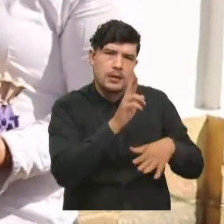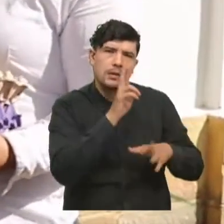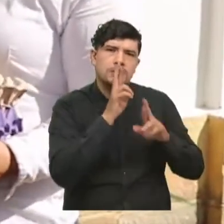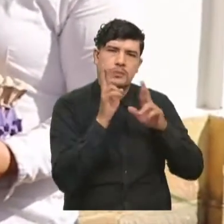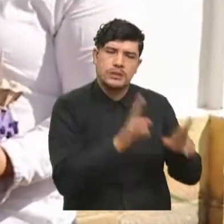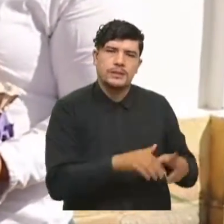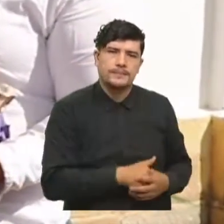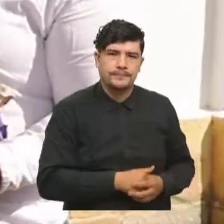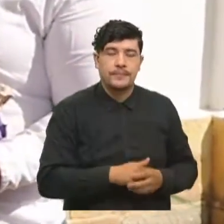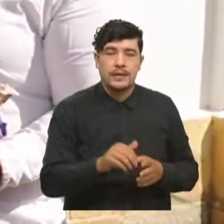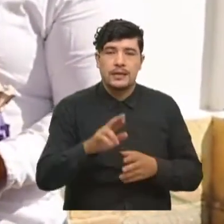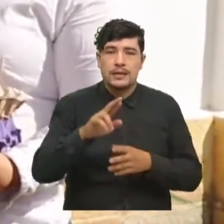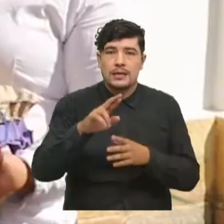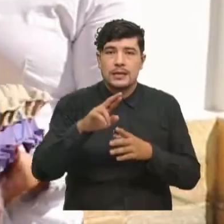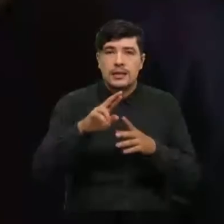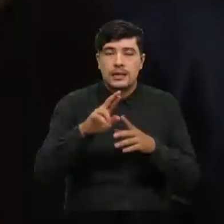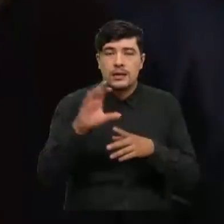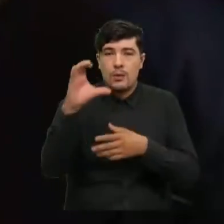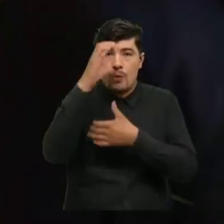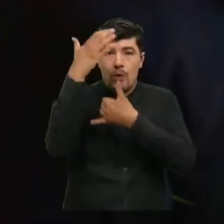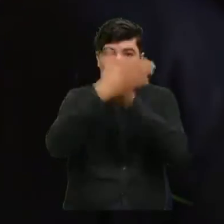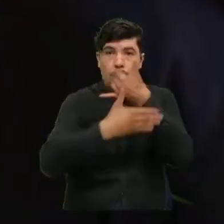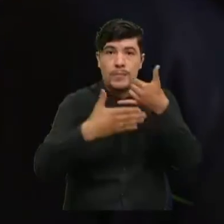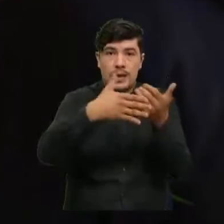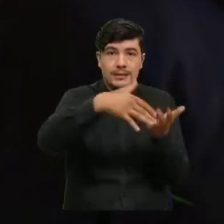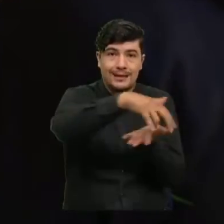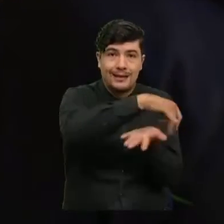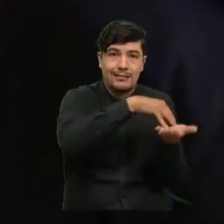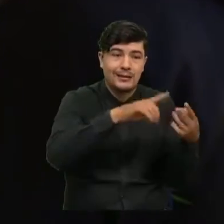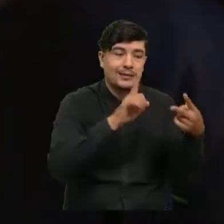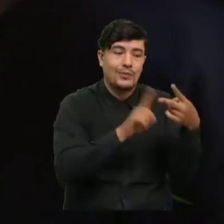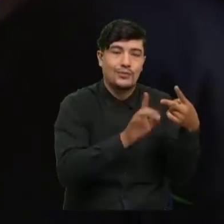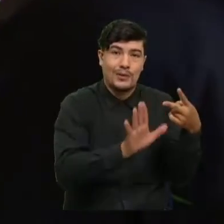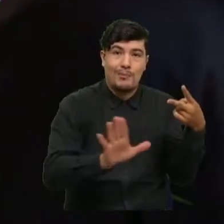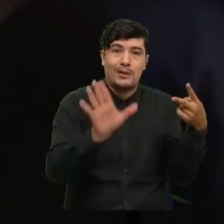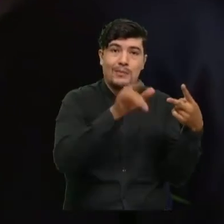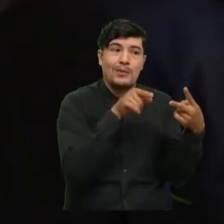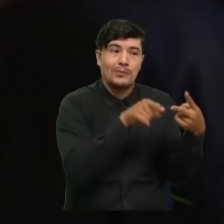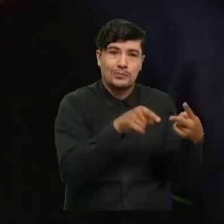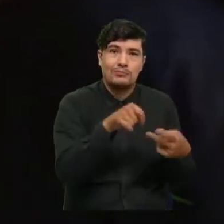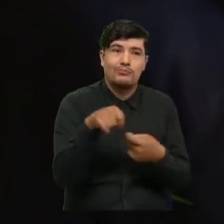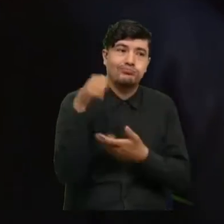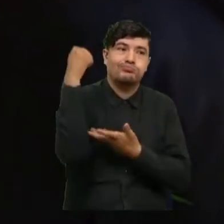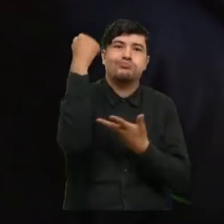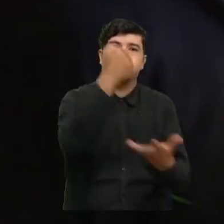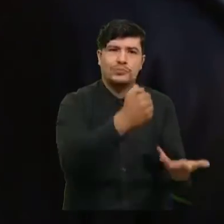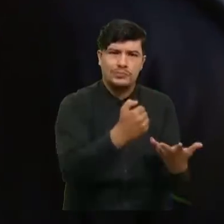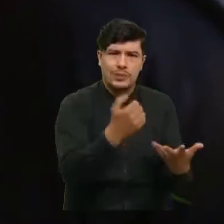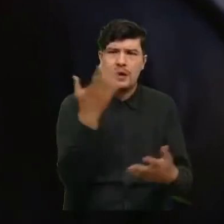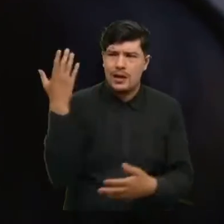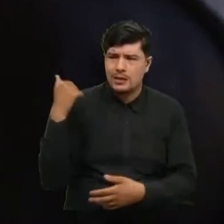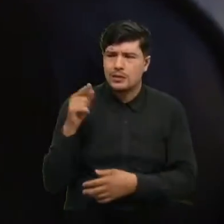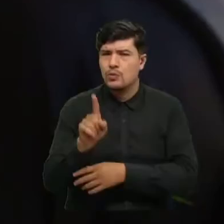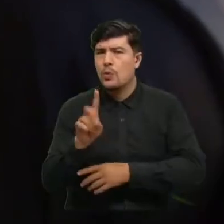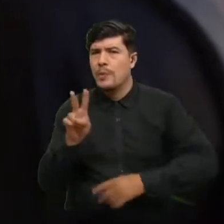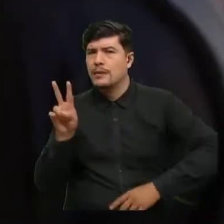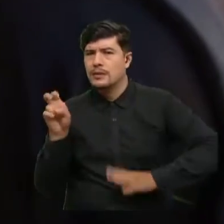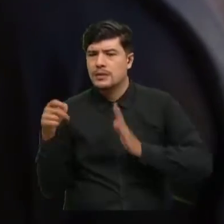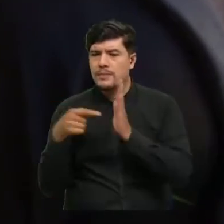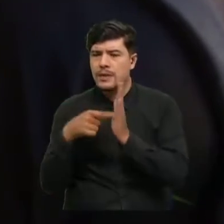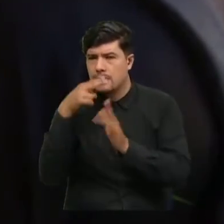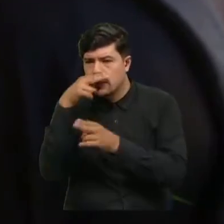invierte en el programa de alimentación escolar pasamos una cobertura de tener alrededor de 127 mil niños